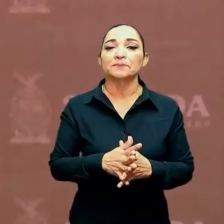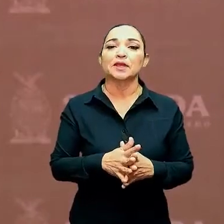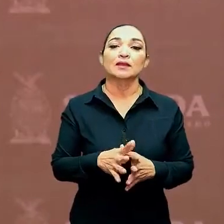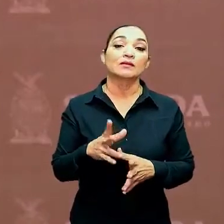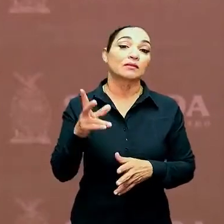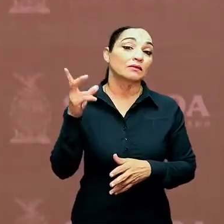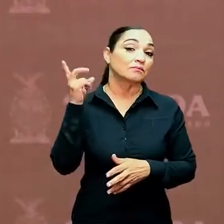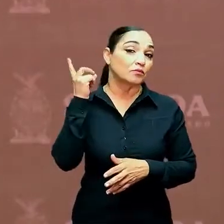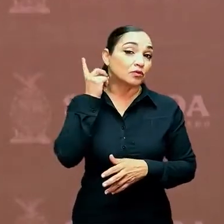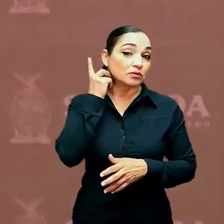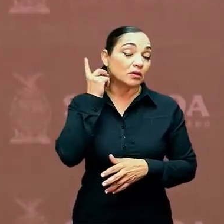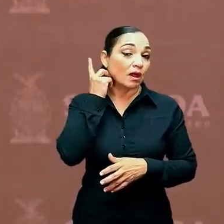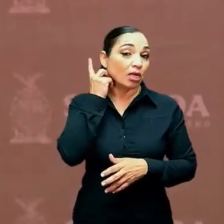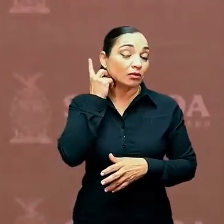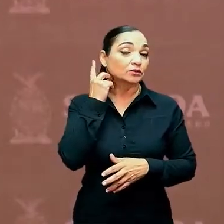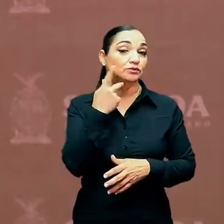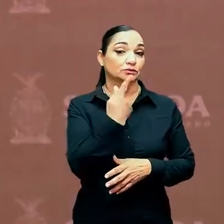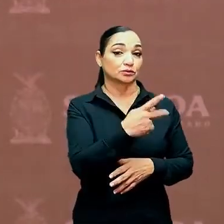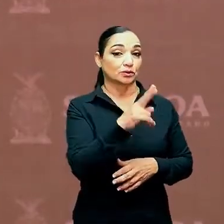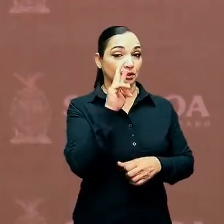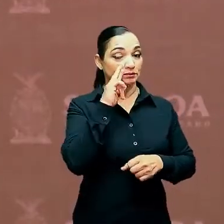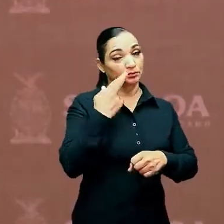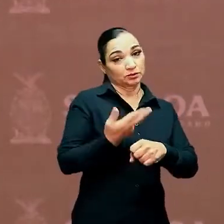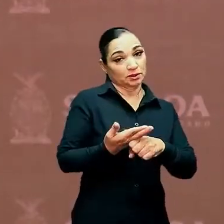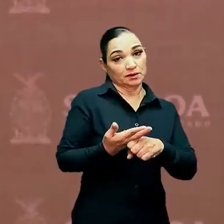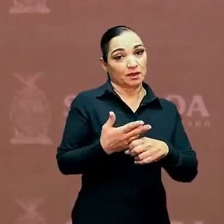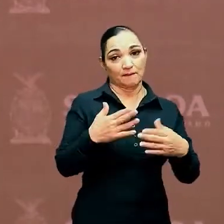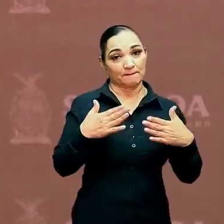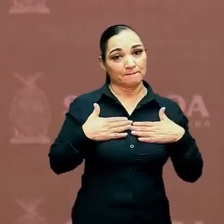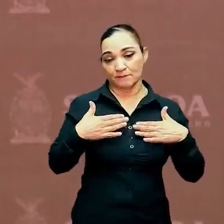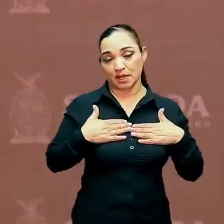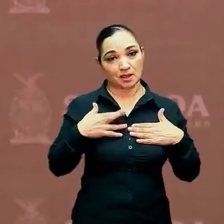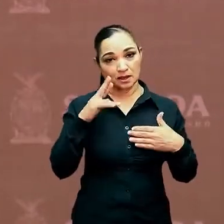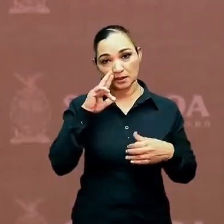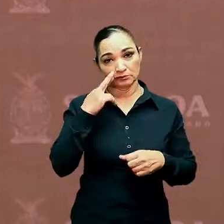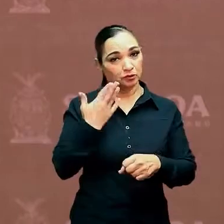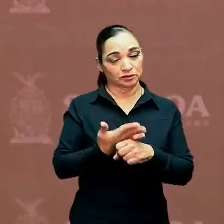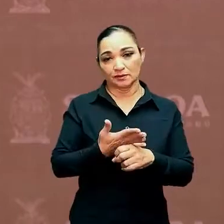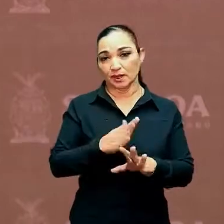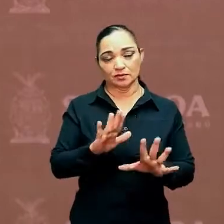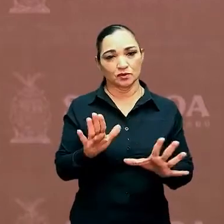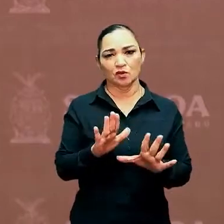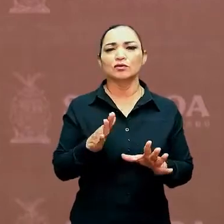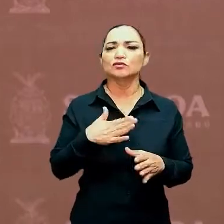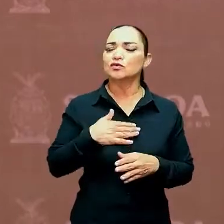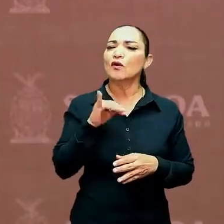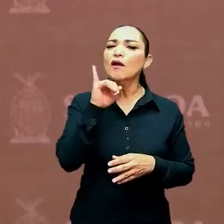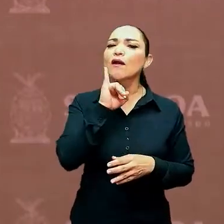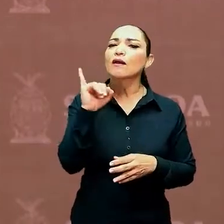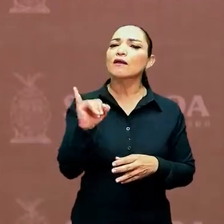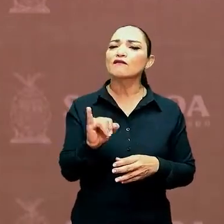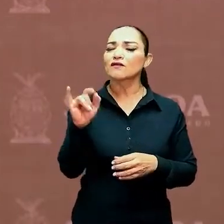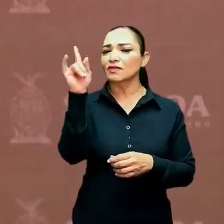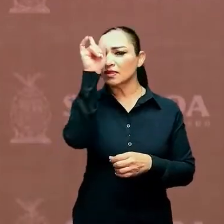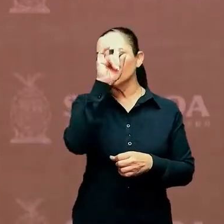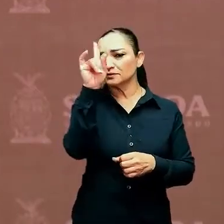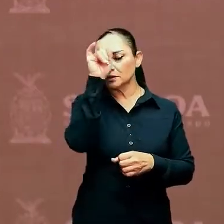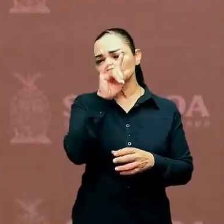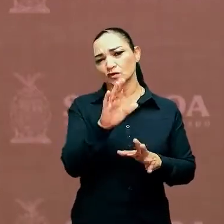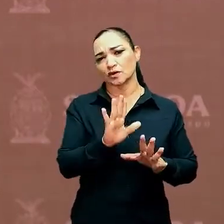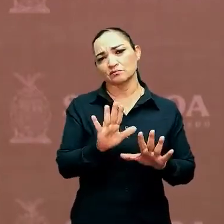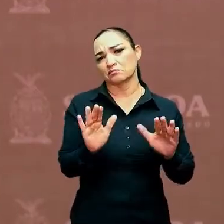darle seguimiento. No es caso mío. Ni yo cuando era jefe de asesores, nada tenía que ver con eso. ¿Para qué te metiste con eso? ¿Para qué?